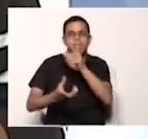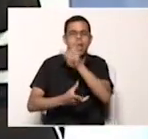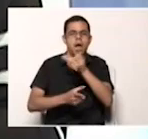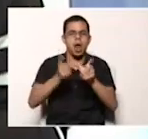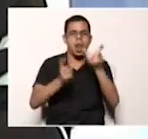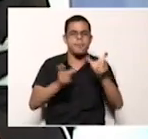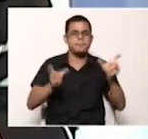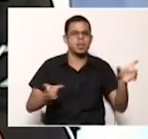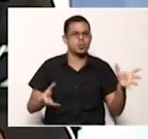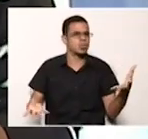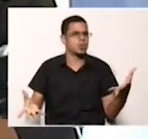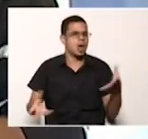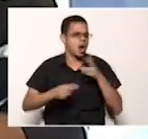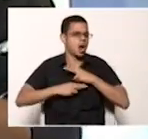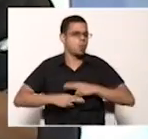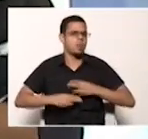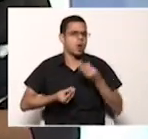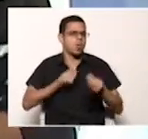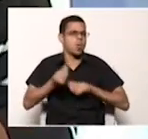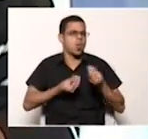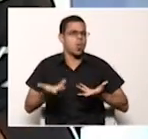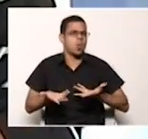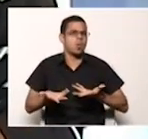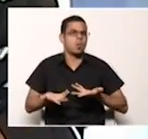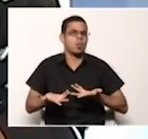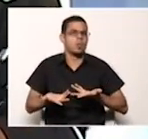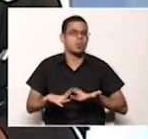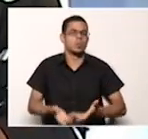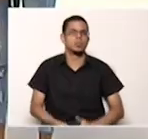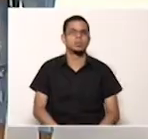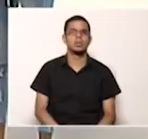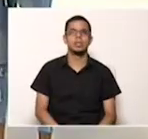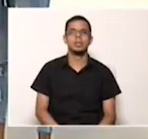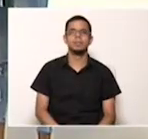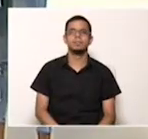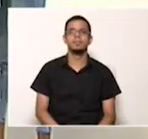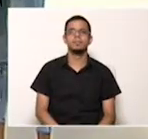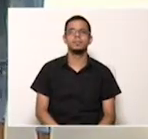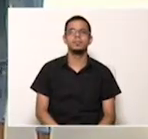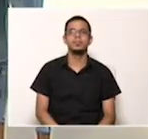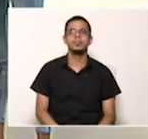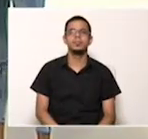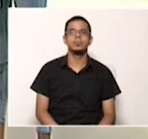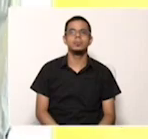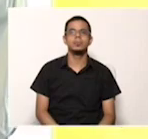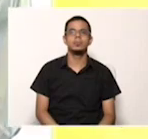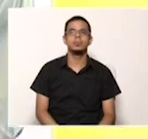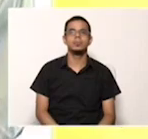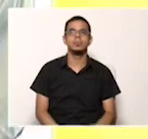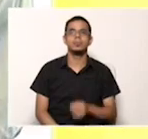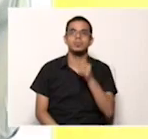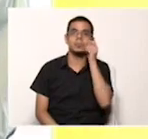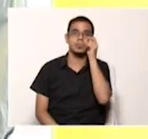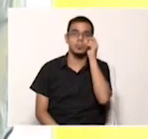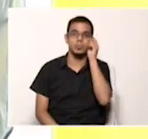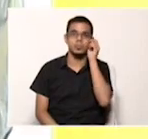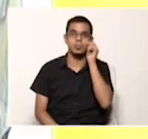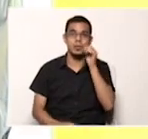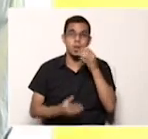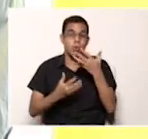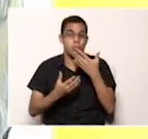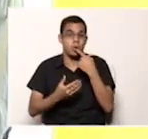población humana? ¿Qué consideras tú en esos cambios climáticos? Bueno, nosotros, por ejemplo, así como mencionaba la profesora, no estamos acostumbrados a